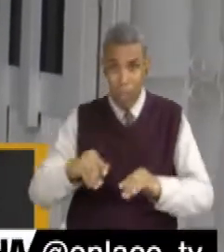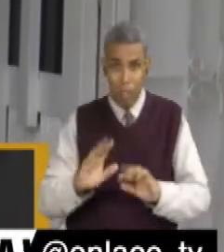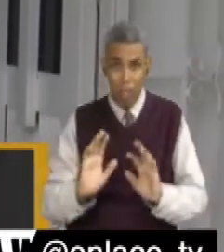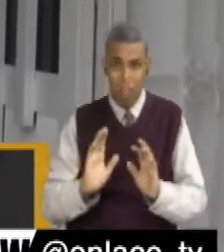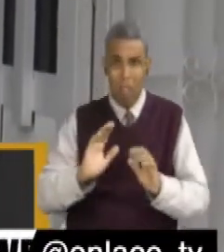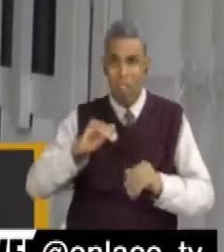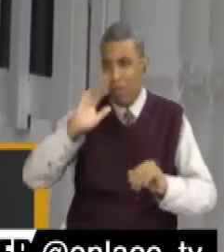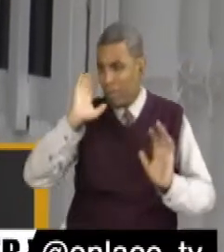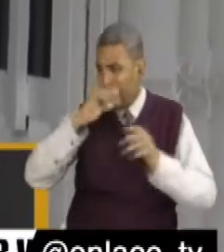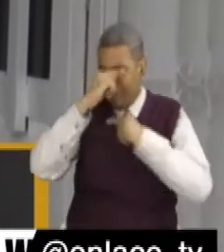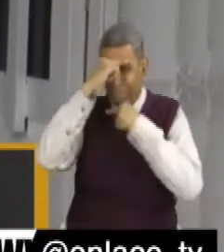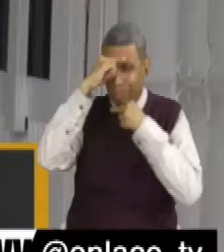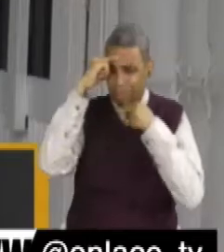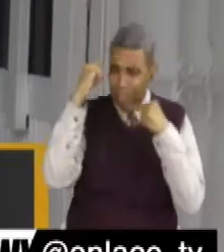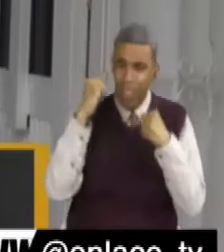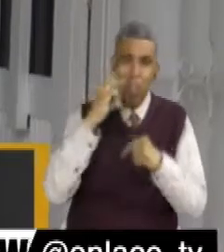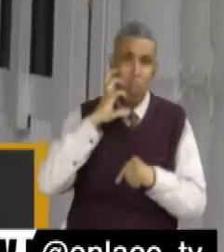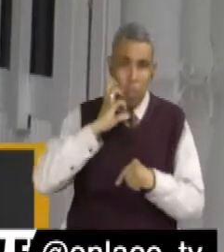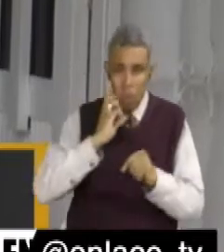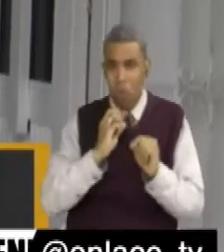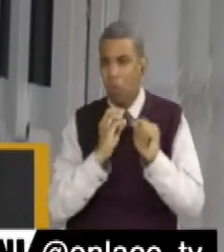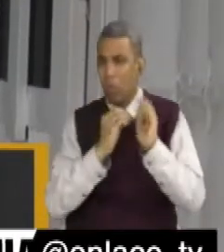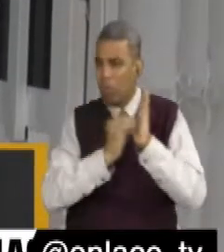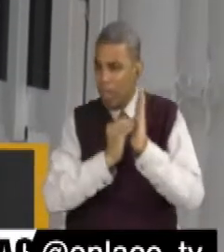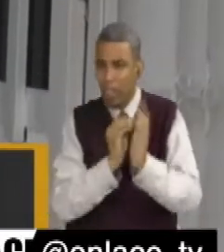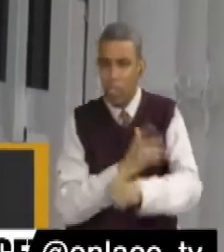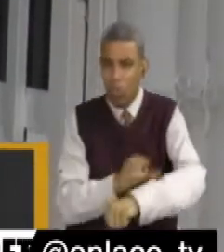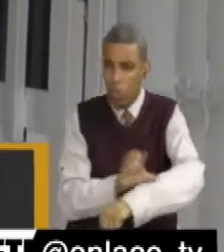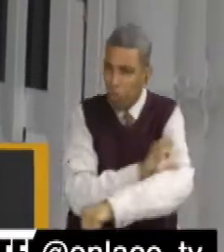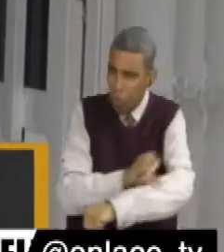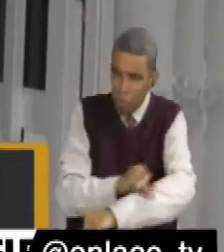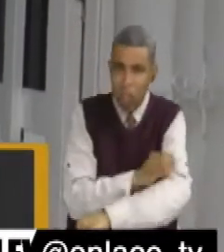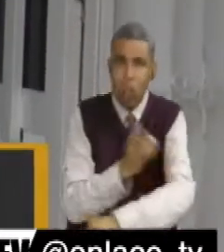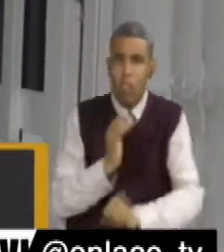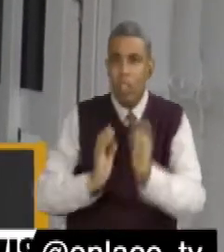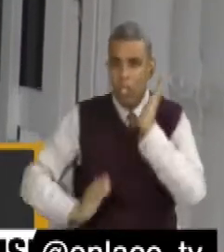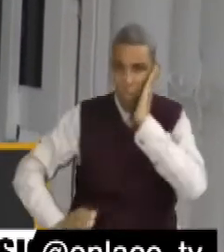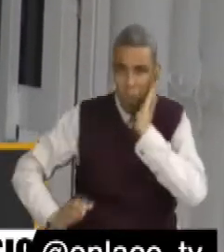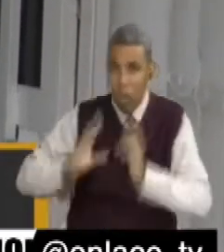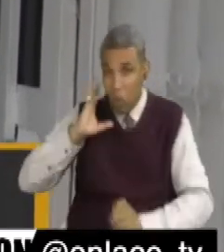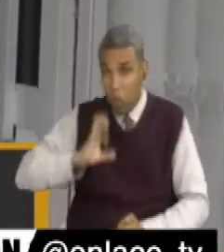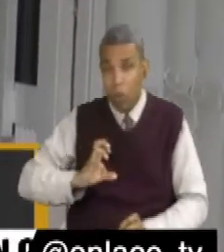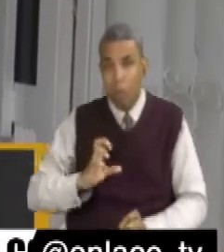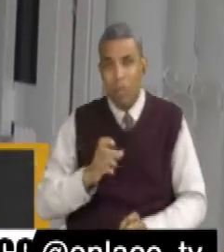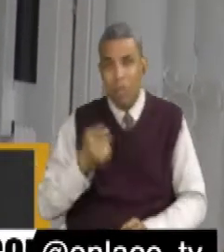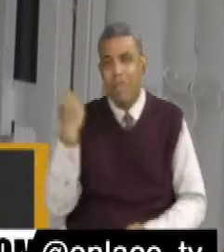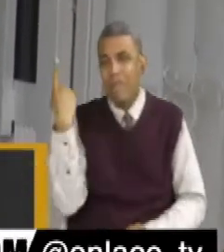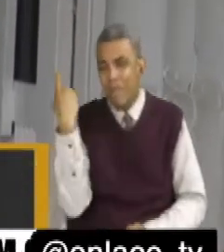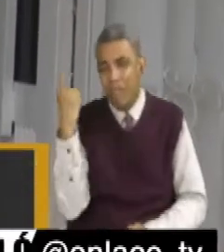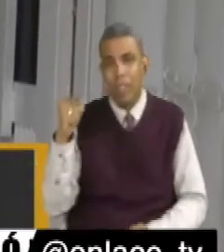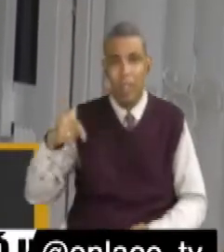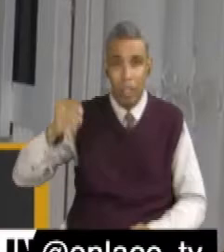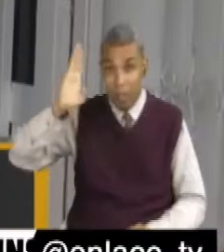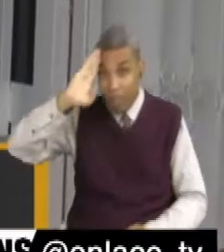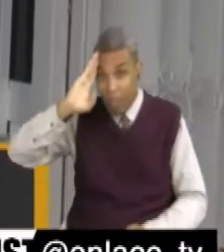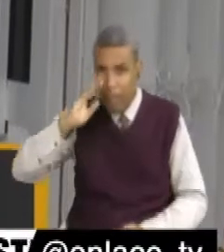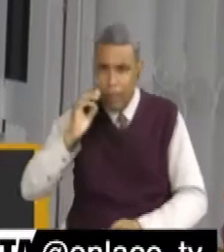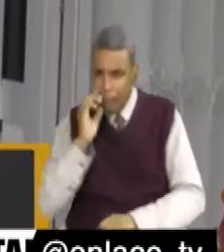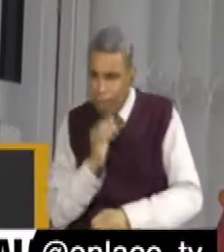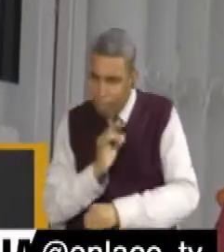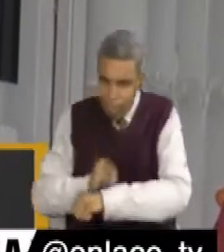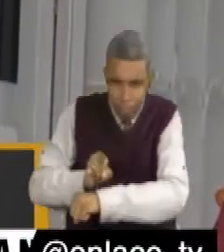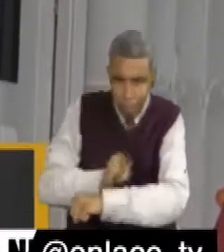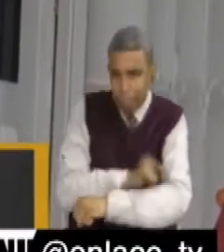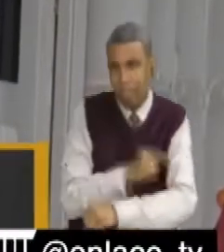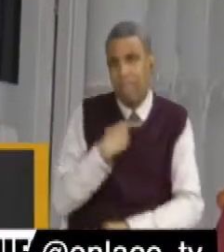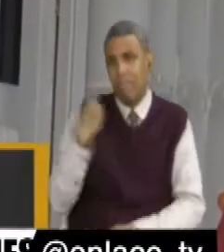sido constantes en los últimos días, robo a computadores y de celulares. Piden la presencia de las autoridades y que tomen cartas en el asunto. Ese